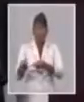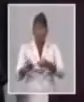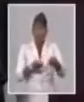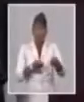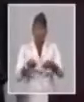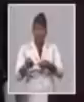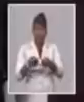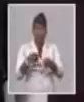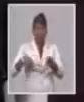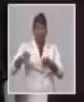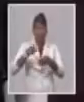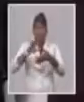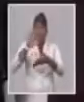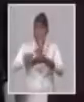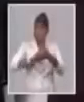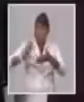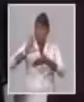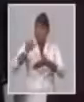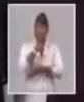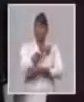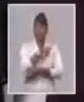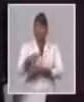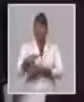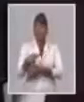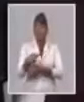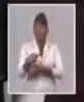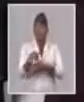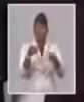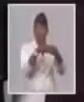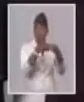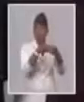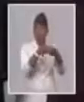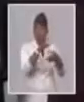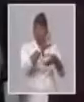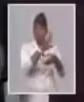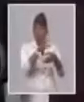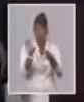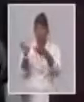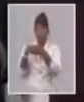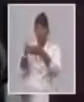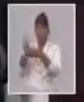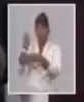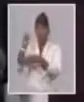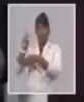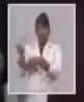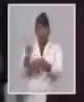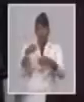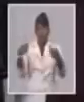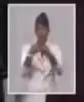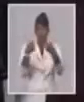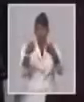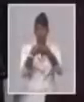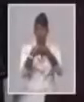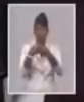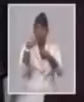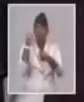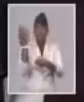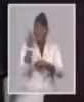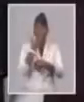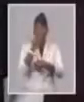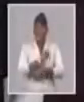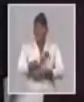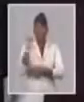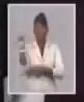que inundan las comunidades latinas en la Florida. Tanto demócratas como republicanos compiten allí por la medalla al partido más